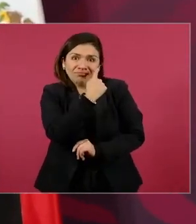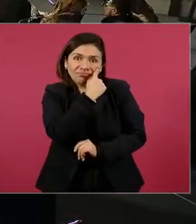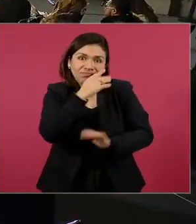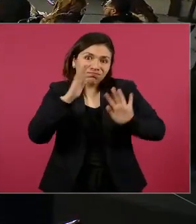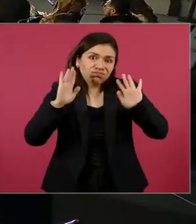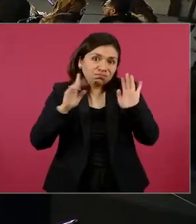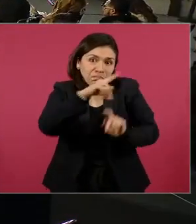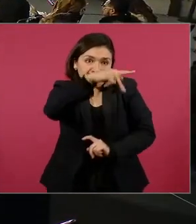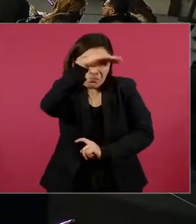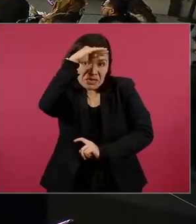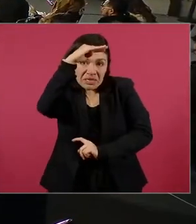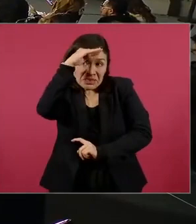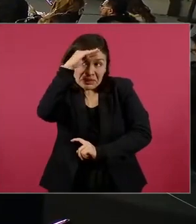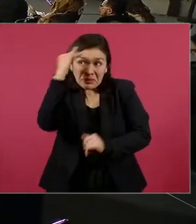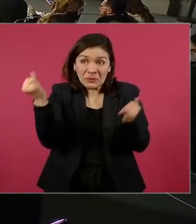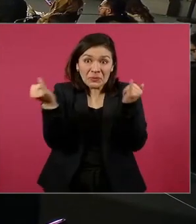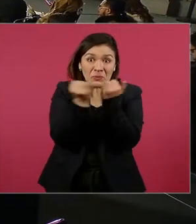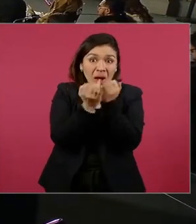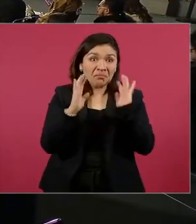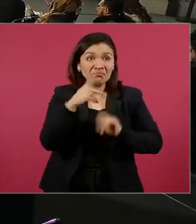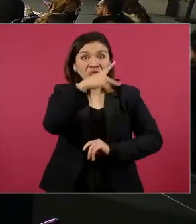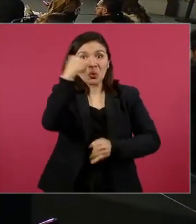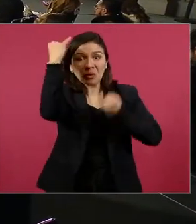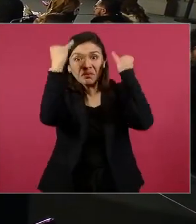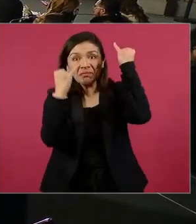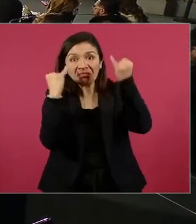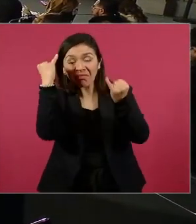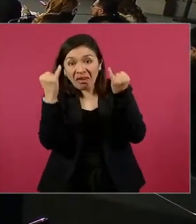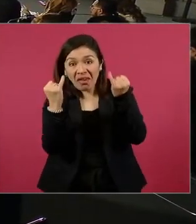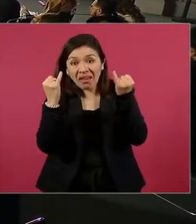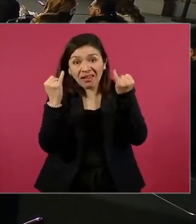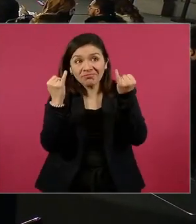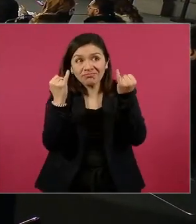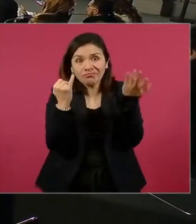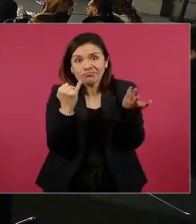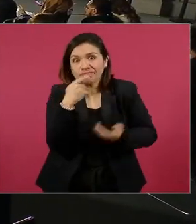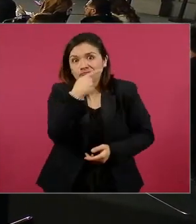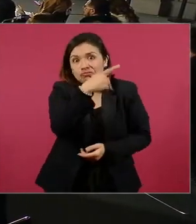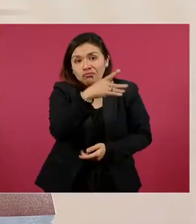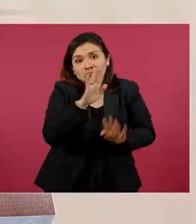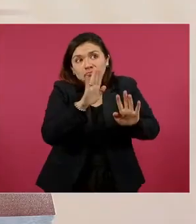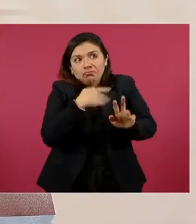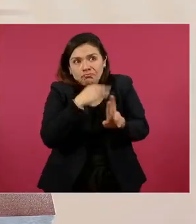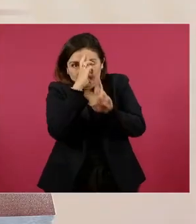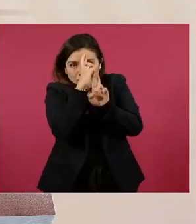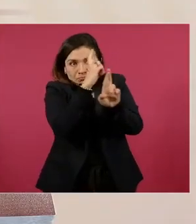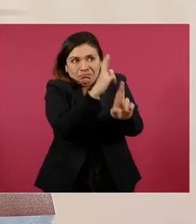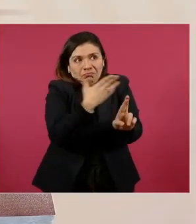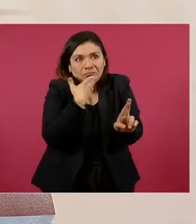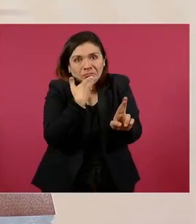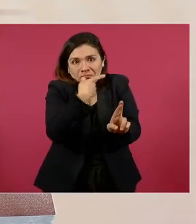su manera de pensar, sus ideas, sus creencias, y hay que respetarlo.